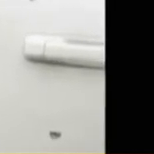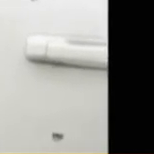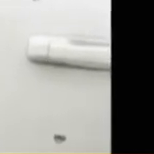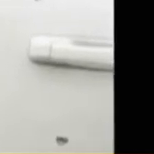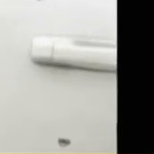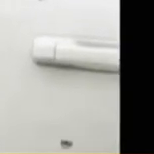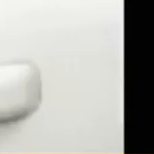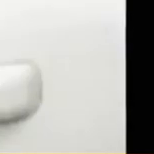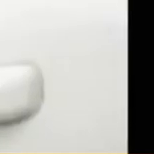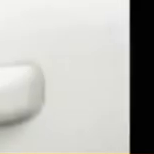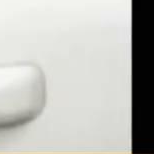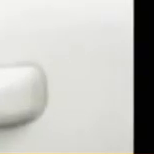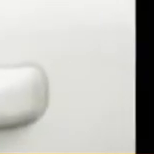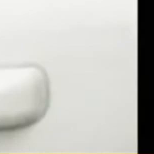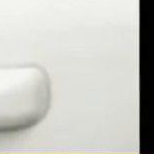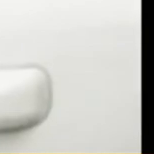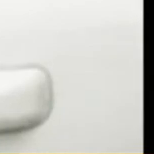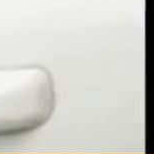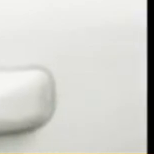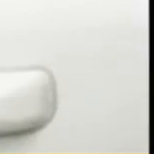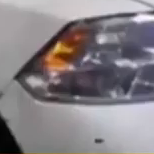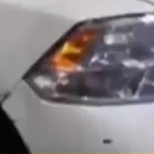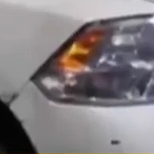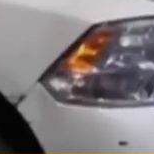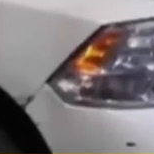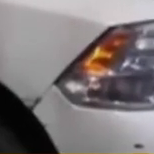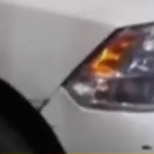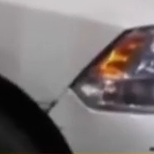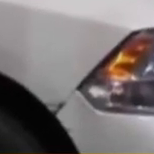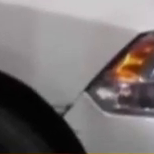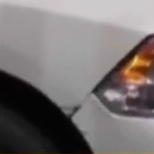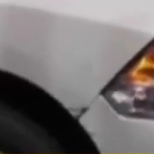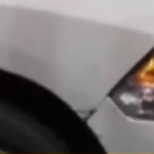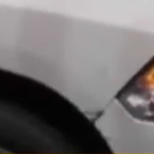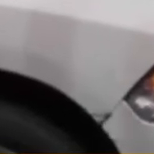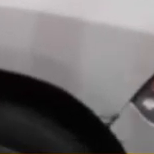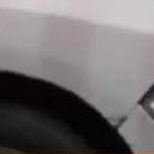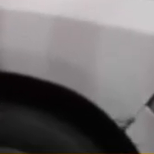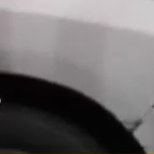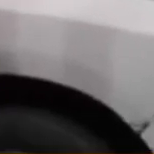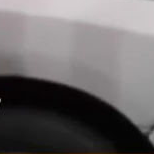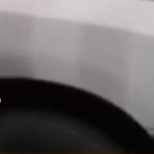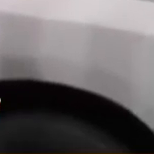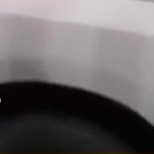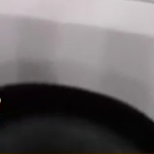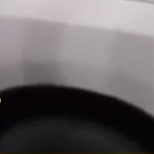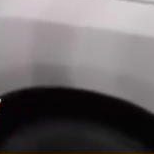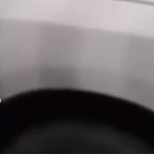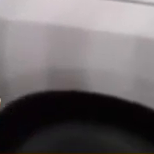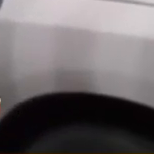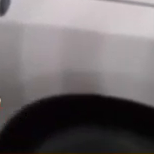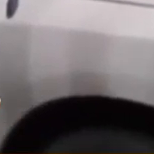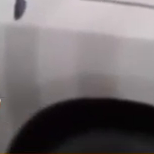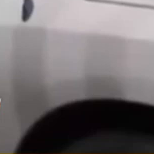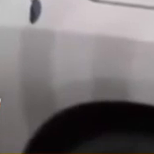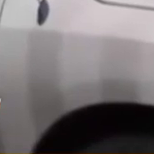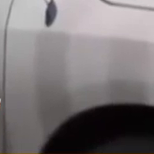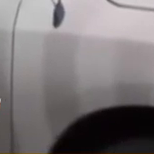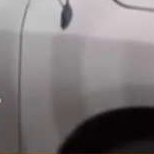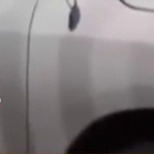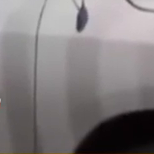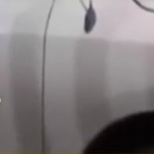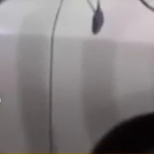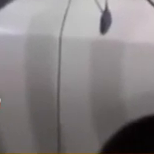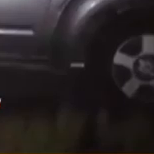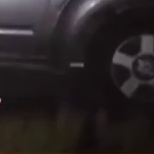supuesto, en los elementos de seguridad. Los agresores los despojaron de los víveres que transportaban y alrededor de 40,000 pesos, que obviamente